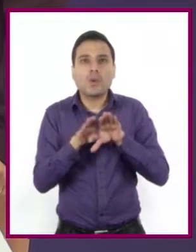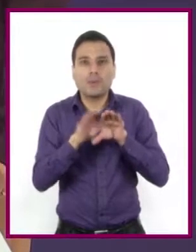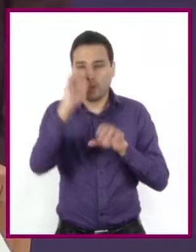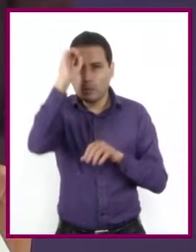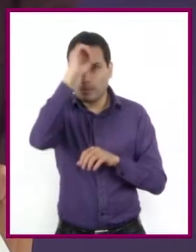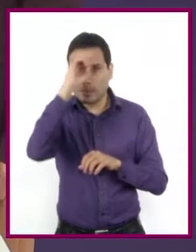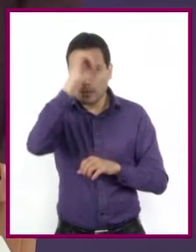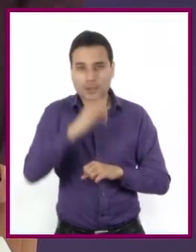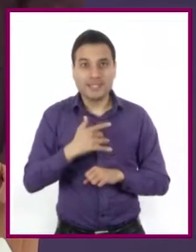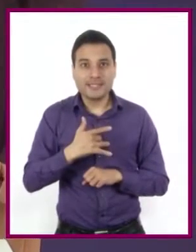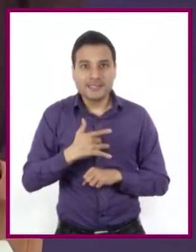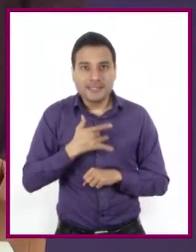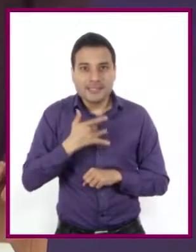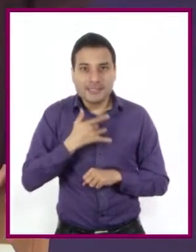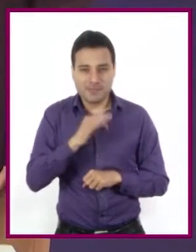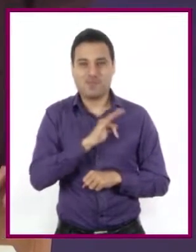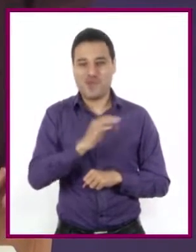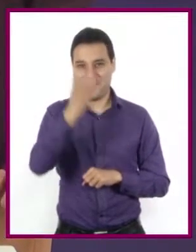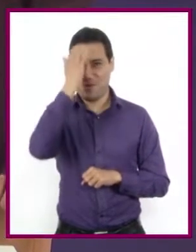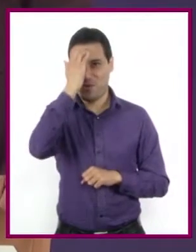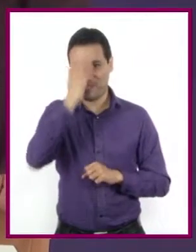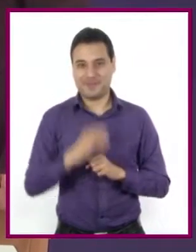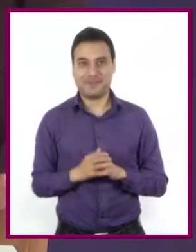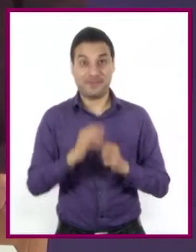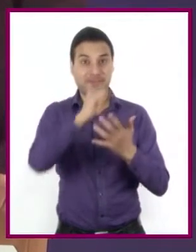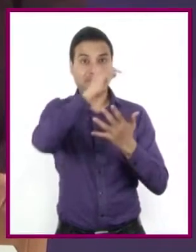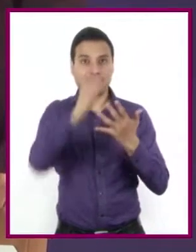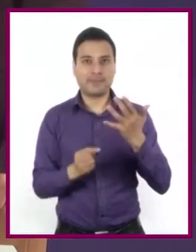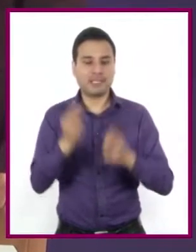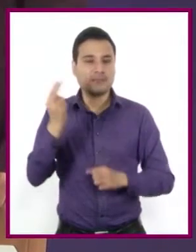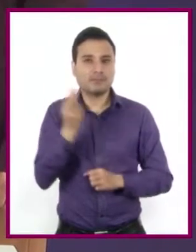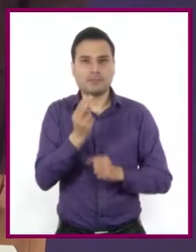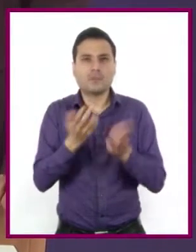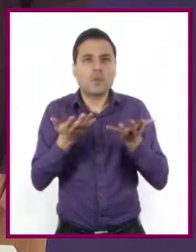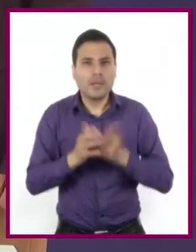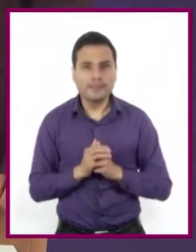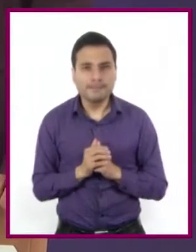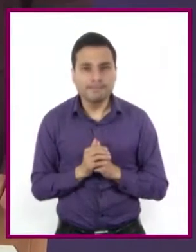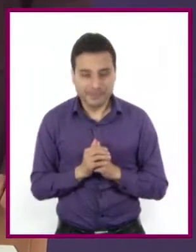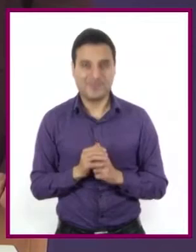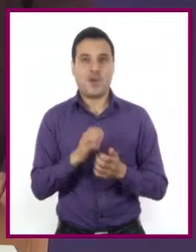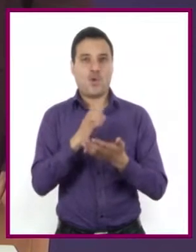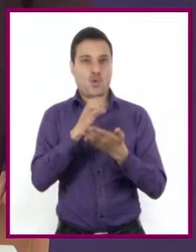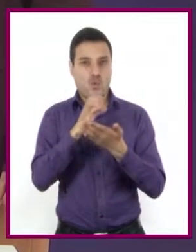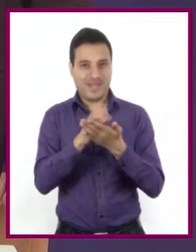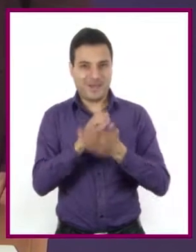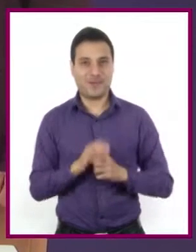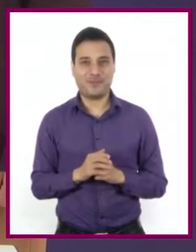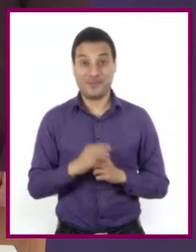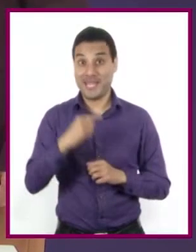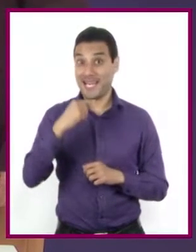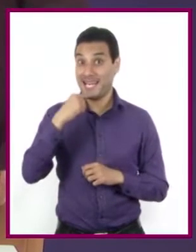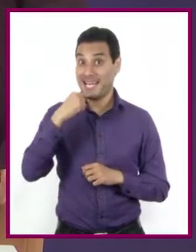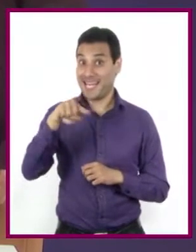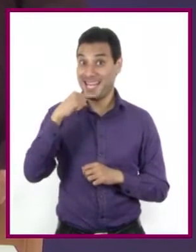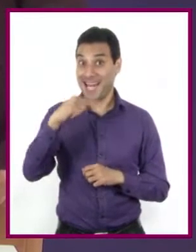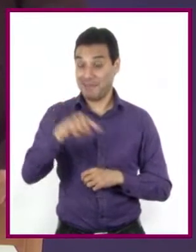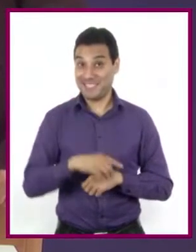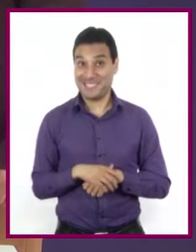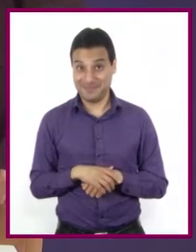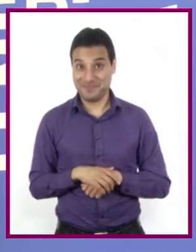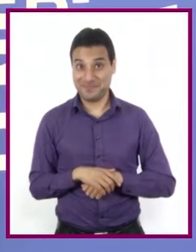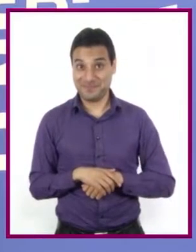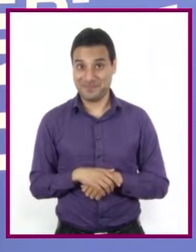época. Los materiales que vamos a necesitar en esta sesión son su cuaderno, lápiz o pluma para que puedan